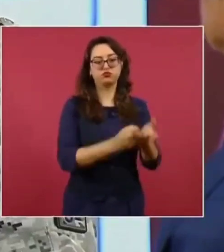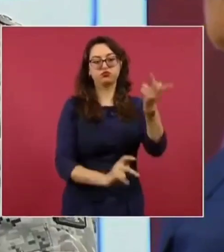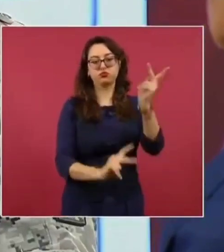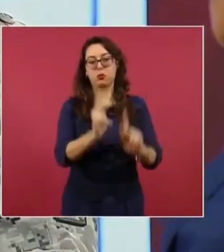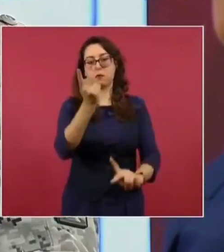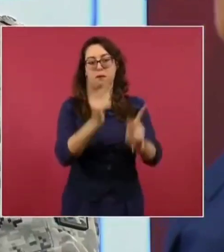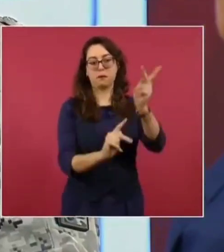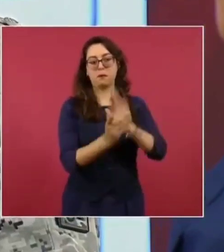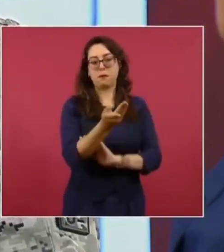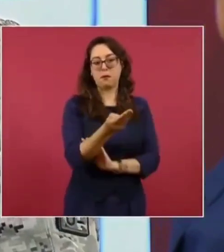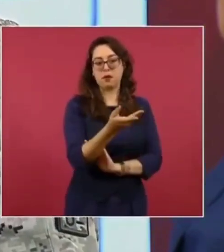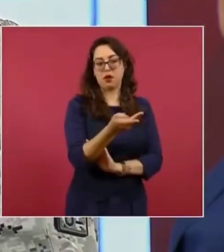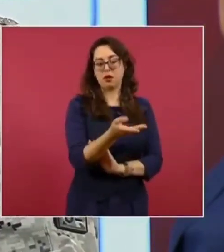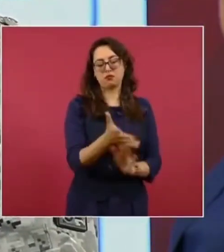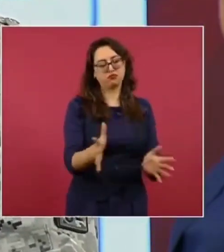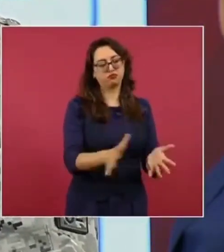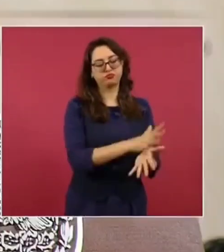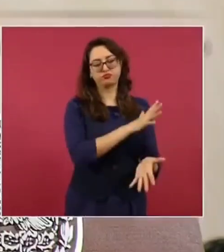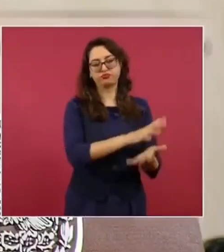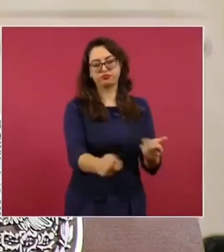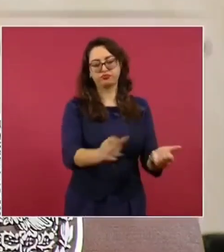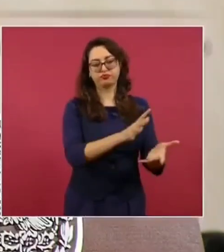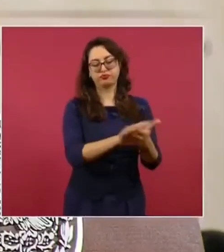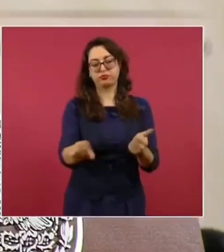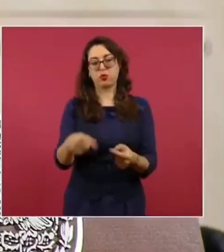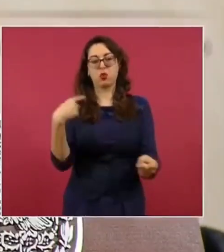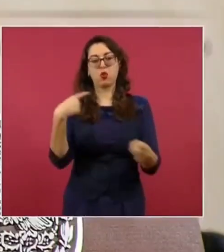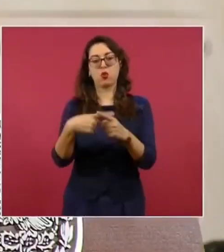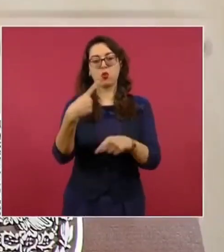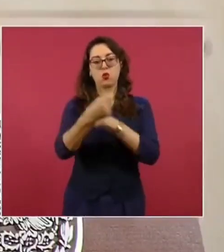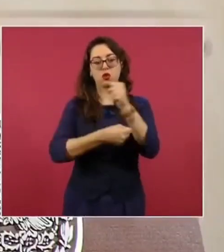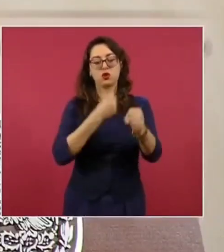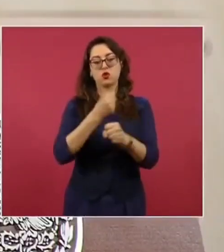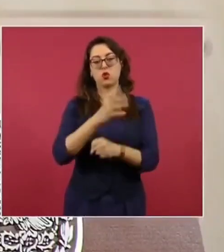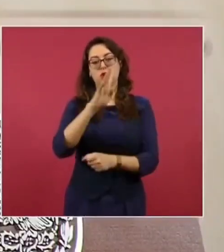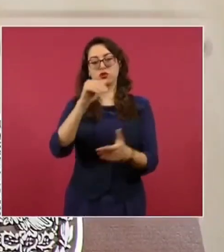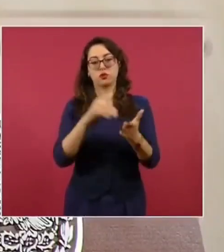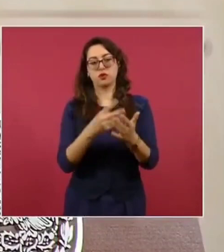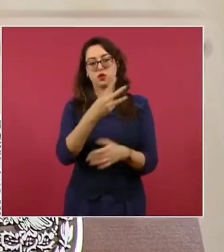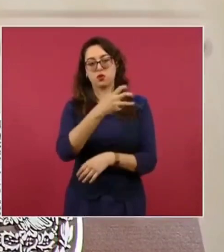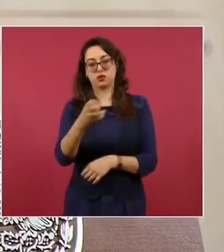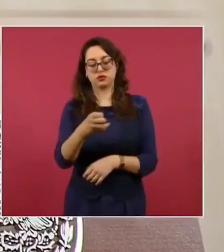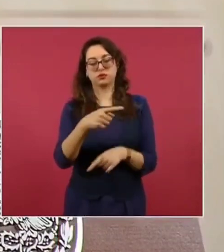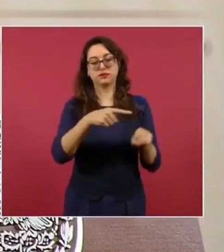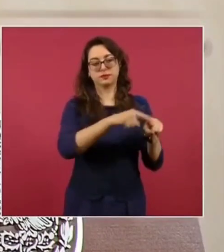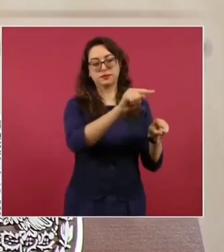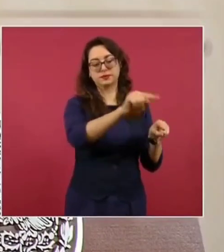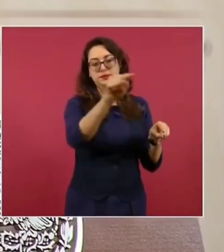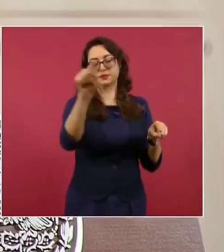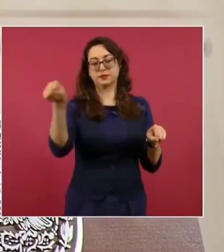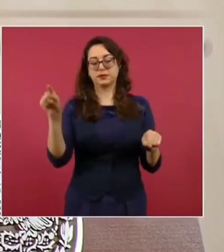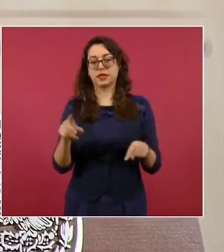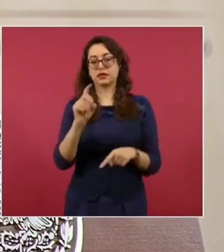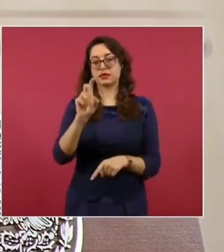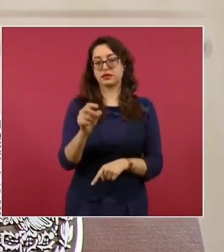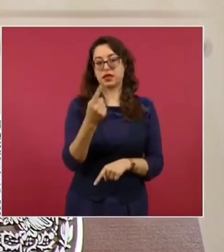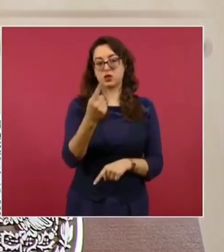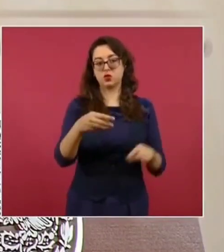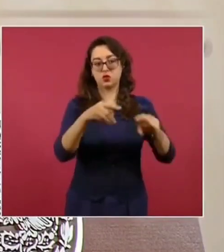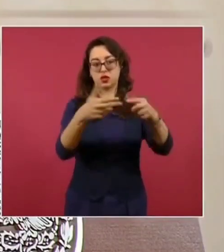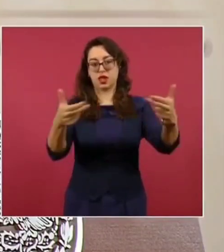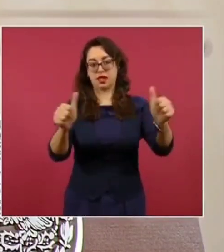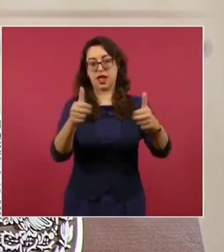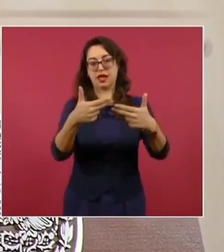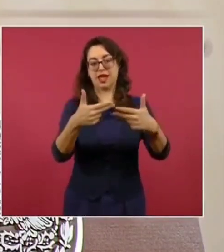hectáreas durante el presente año cuatro mil novecientos cuarenta y un plantíos en 931 hectáreas en la presente